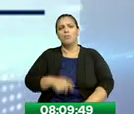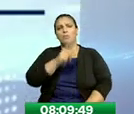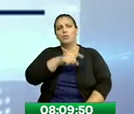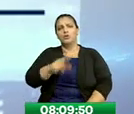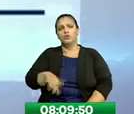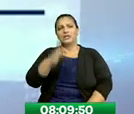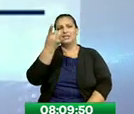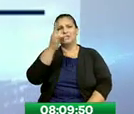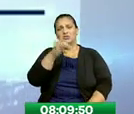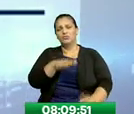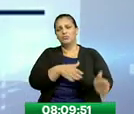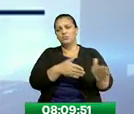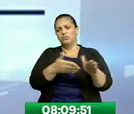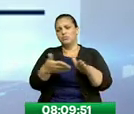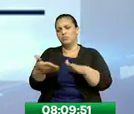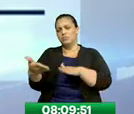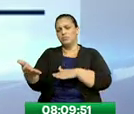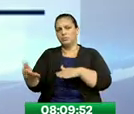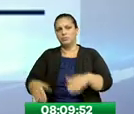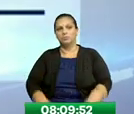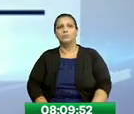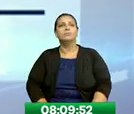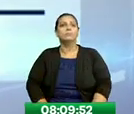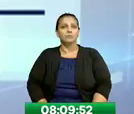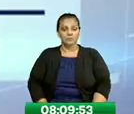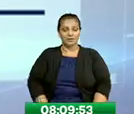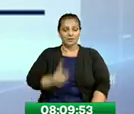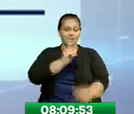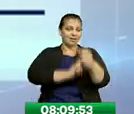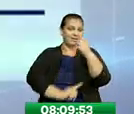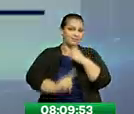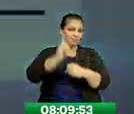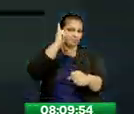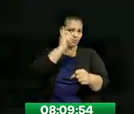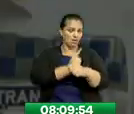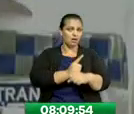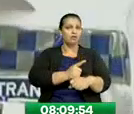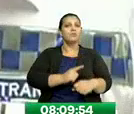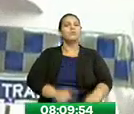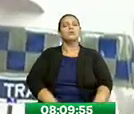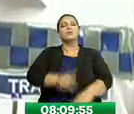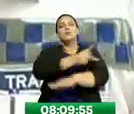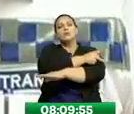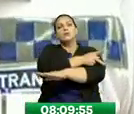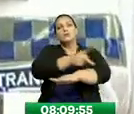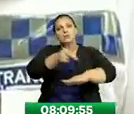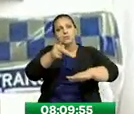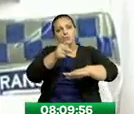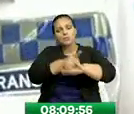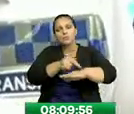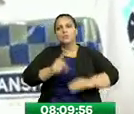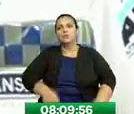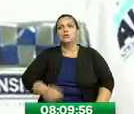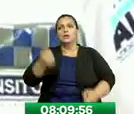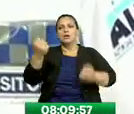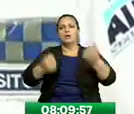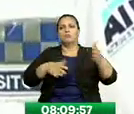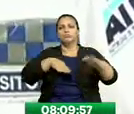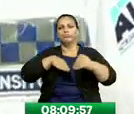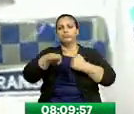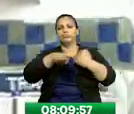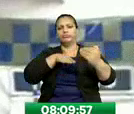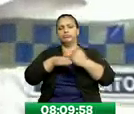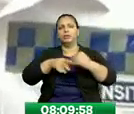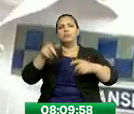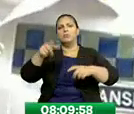avenida perimetral, 18% menos que el 2018. El año pasado hubieron 22 y ahora hay 18. De esos